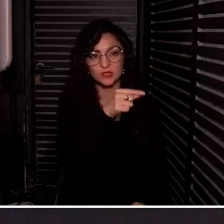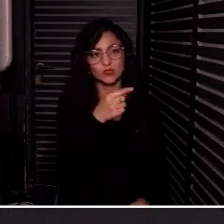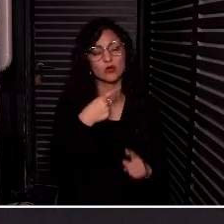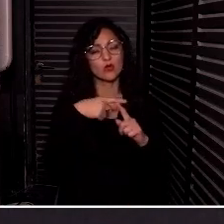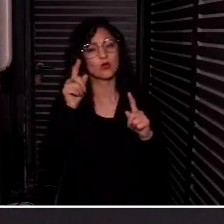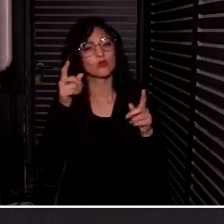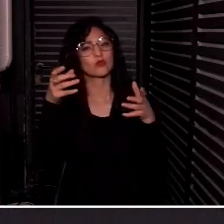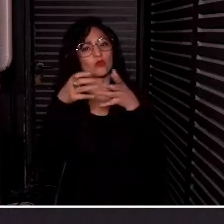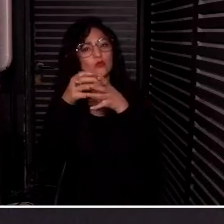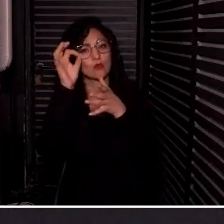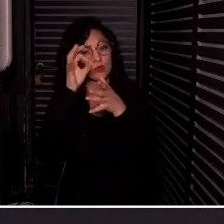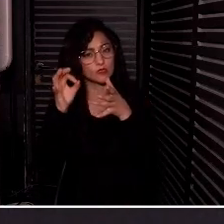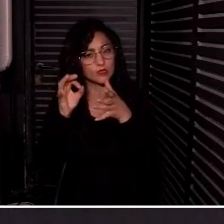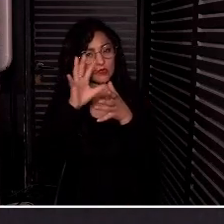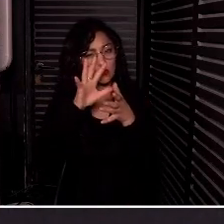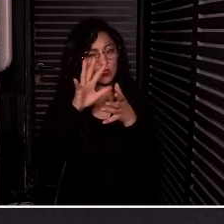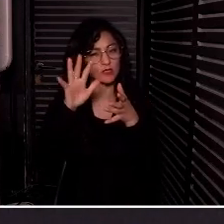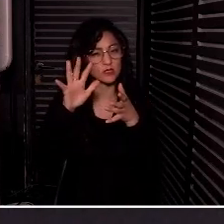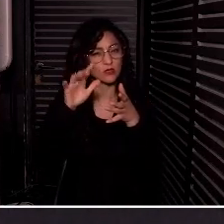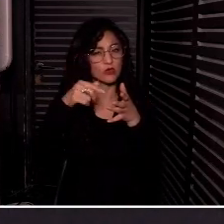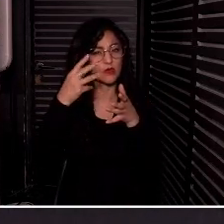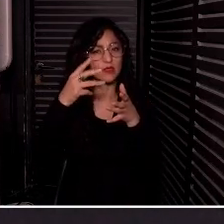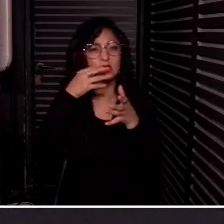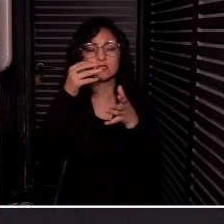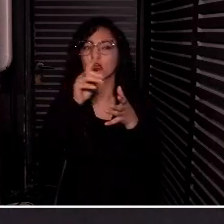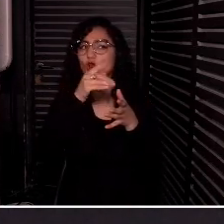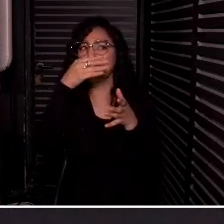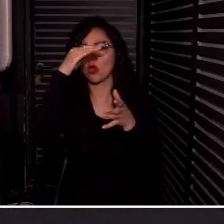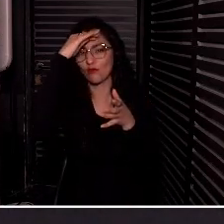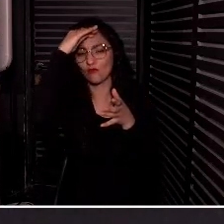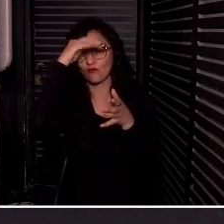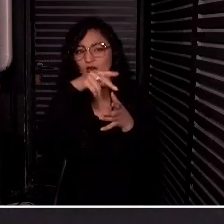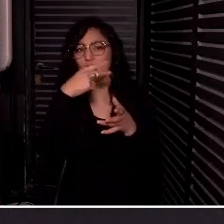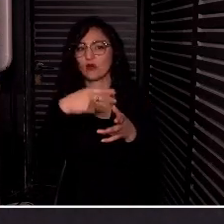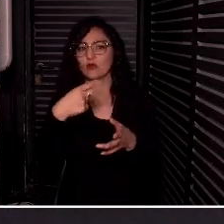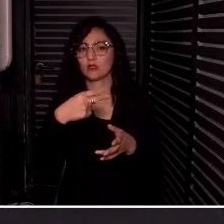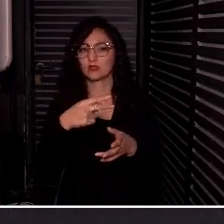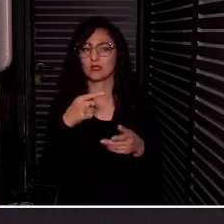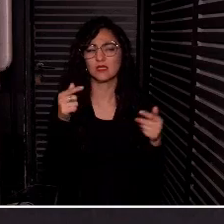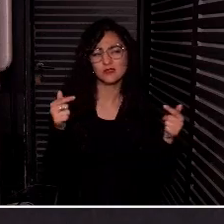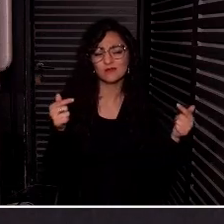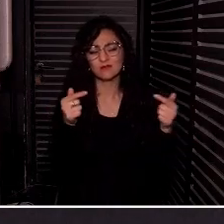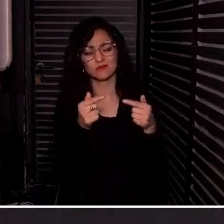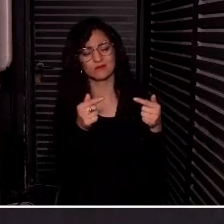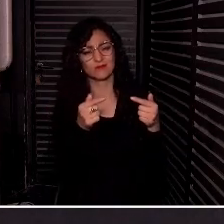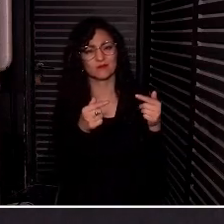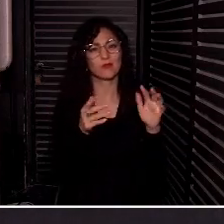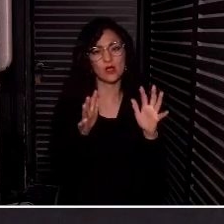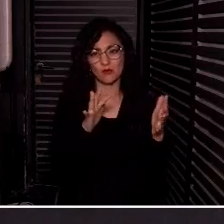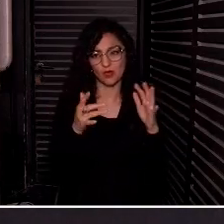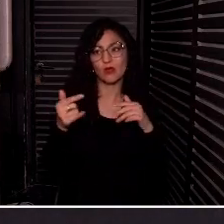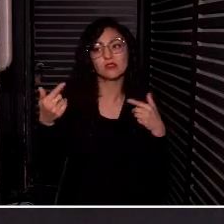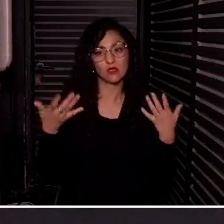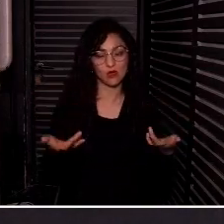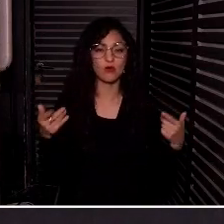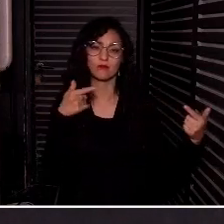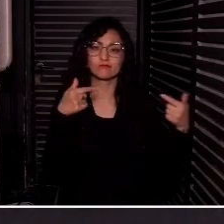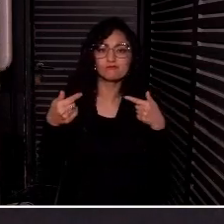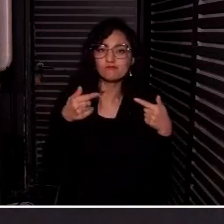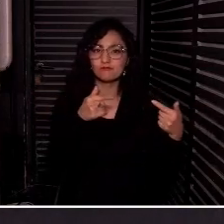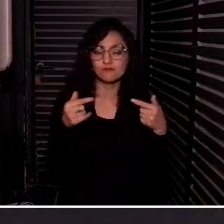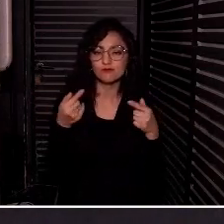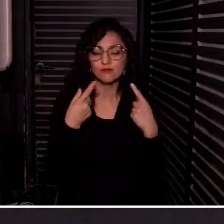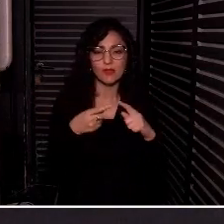no confiar en las noticias entiendo que muchos de estos datos pueden ser un tanto contradictorios y es parte del debate no de datos y